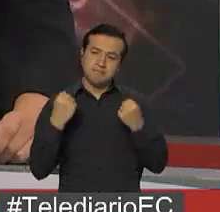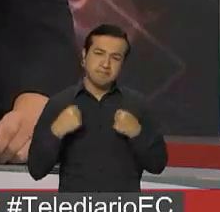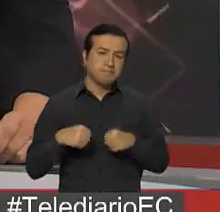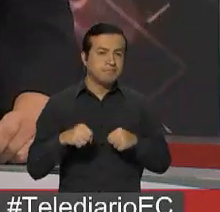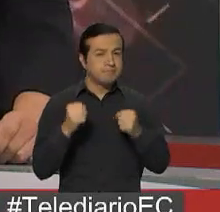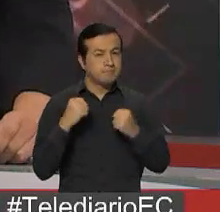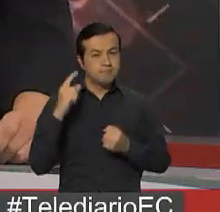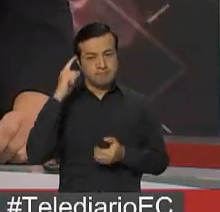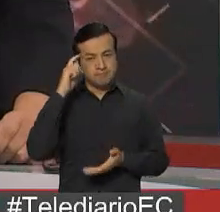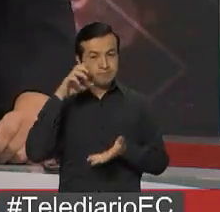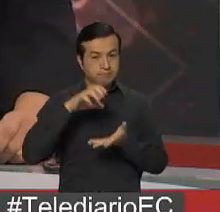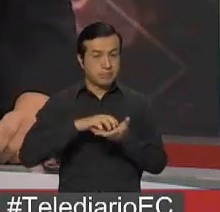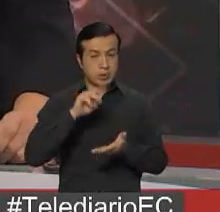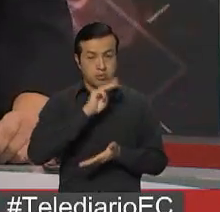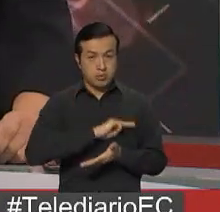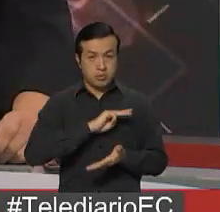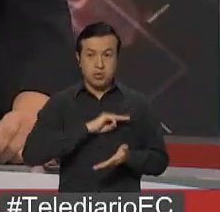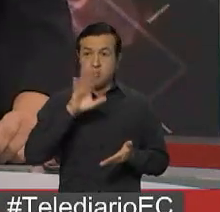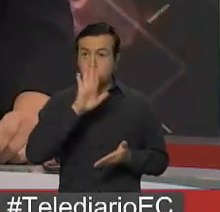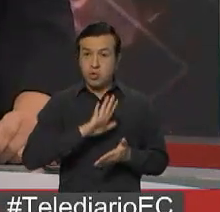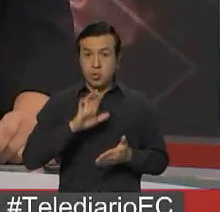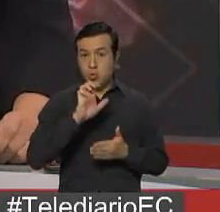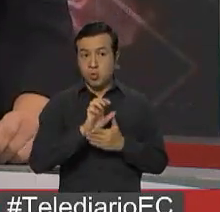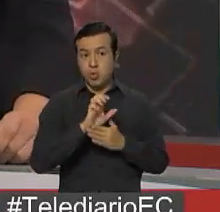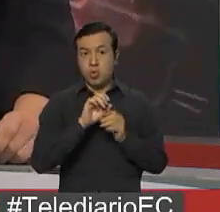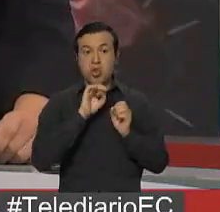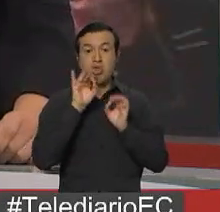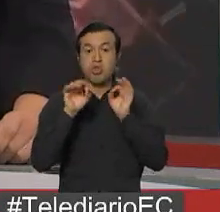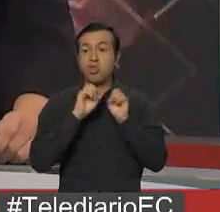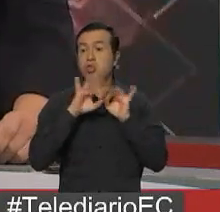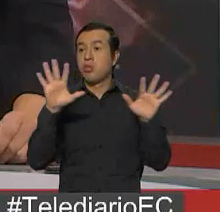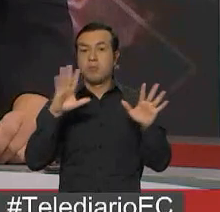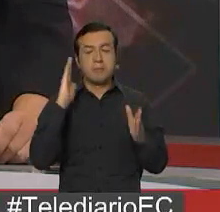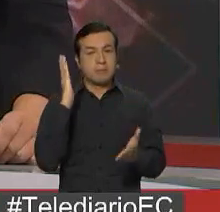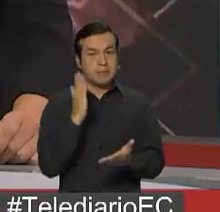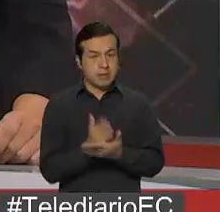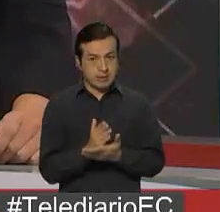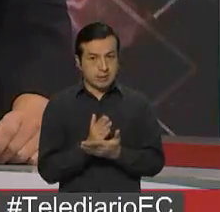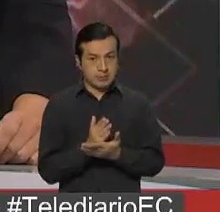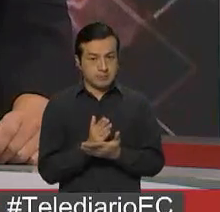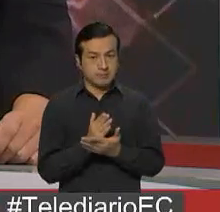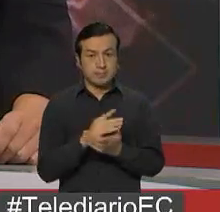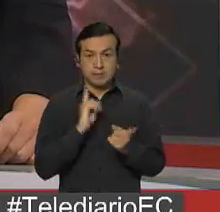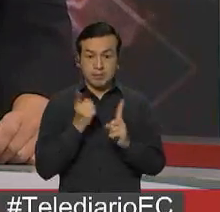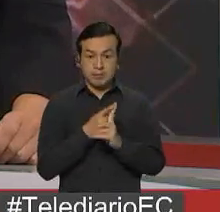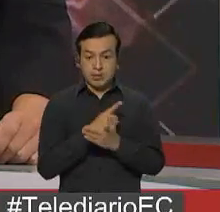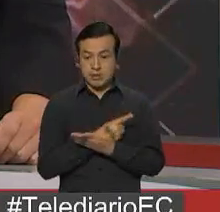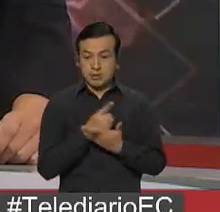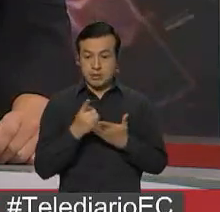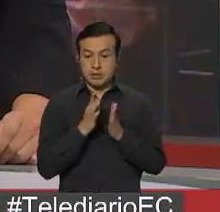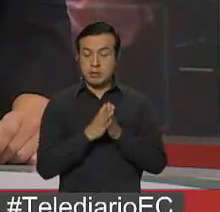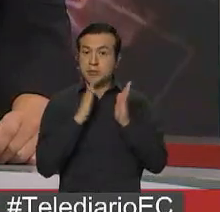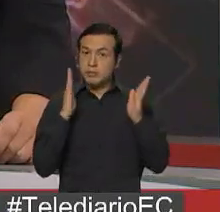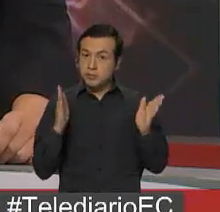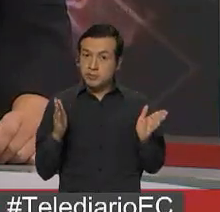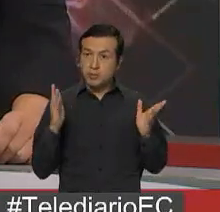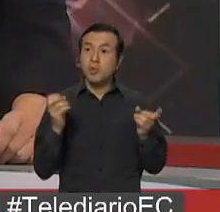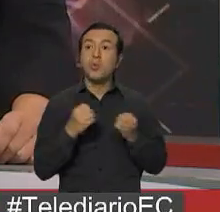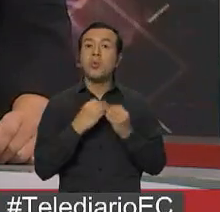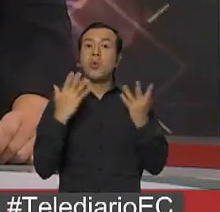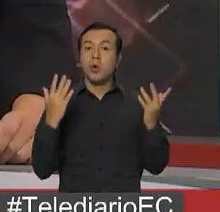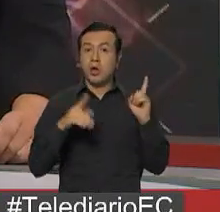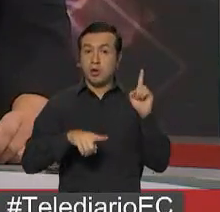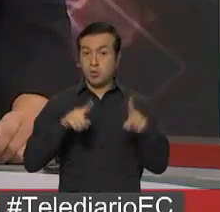que realiza el gobierno y los municipios del país para evitar la propagación del coronavirus en esta primera semana de distanciamiento social se reactivaron